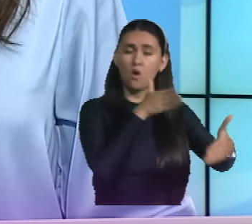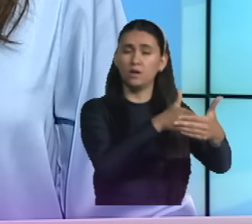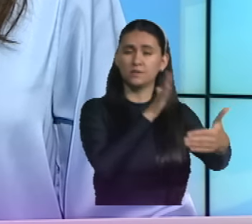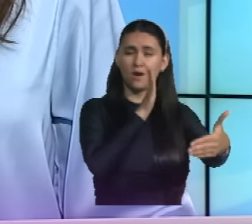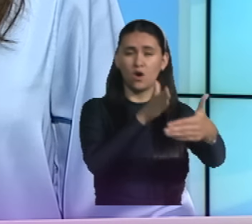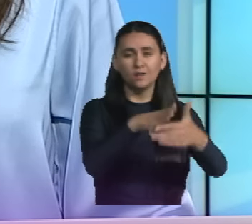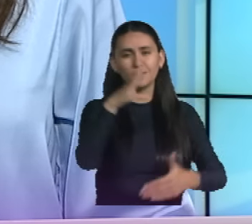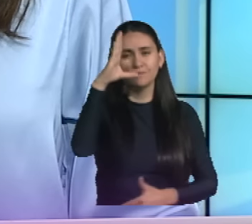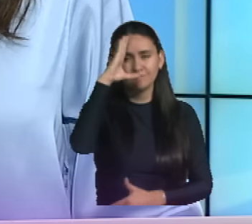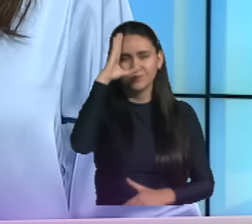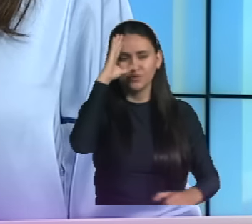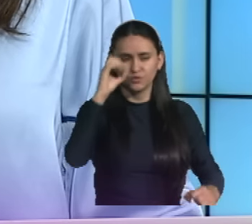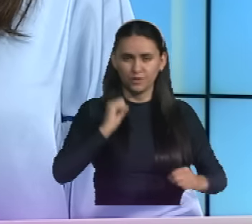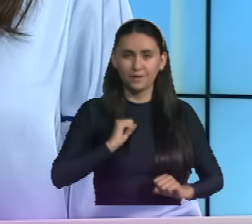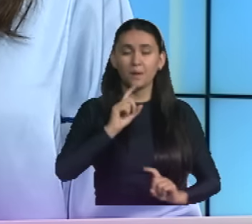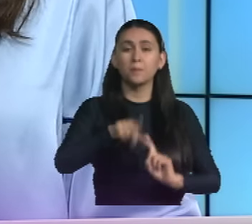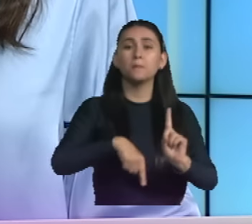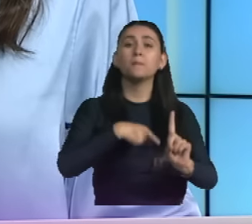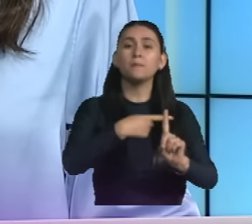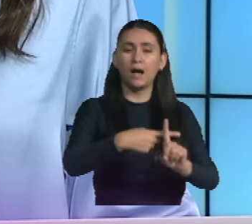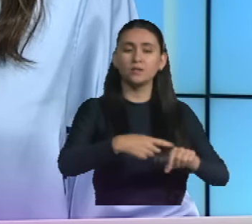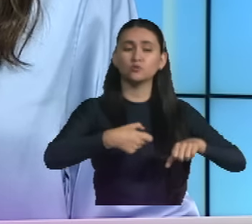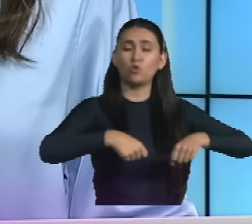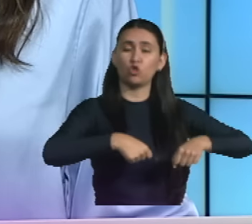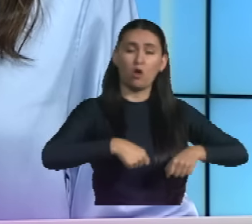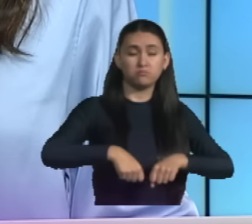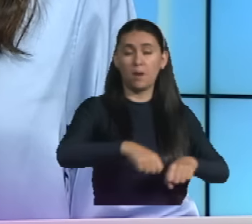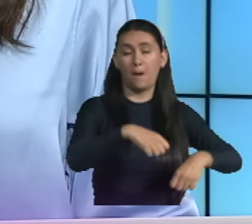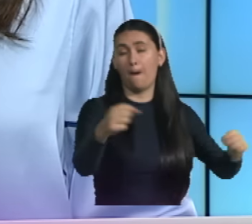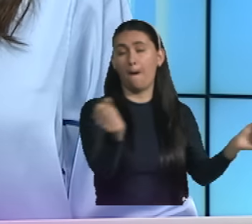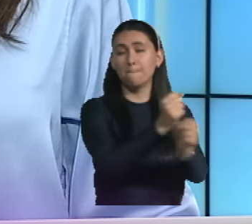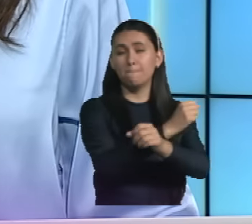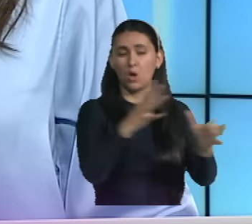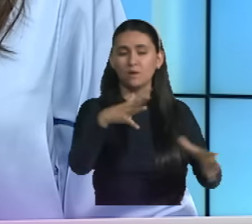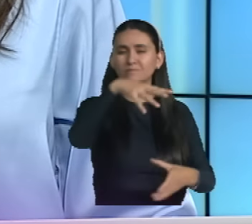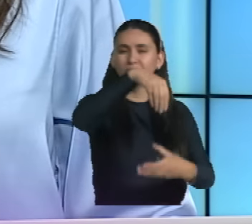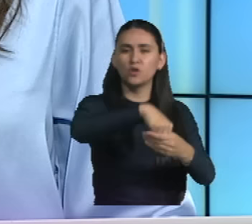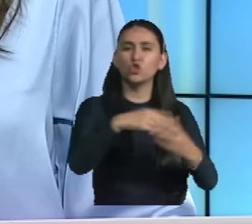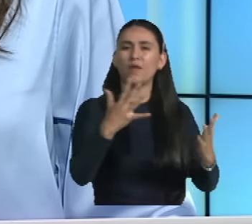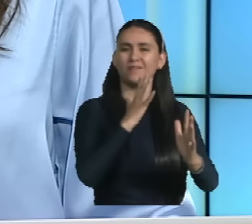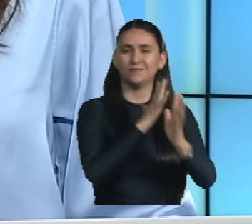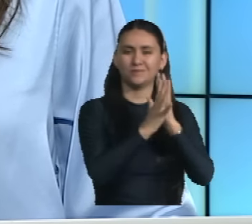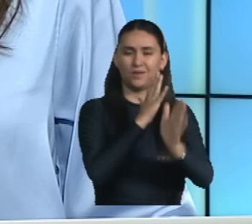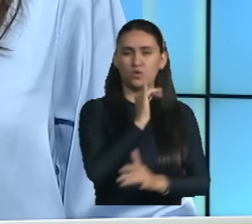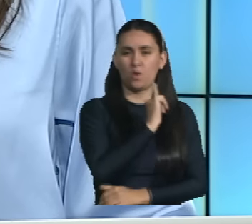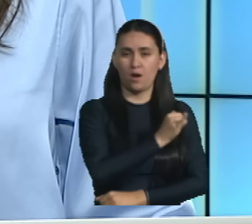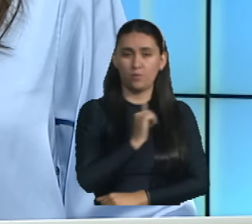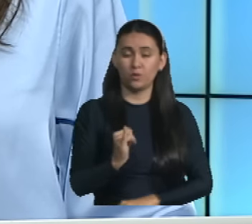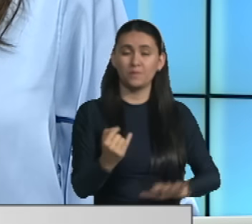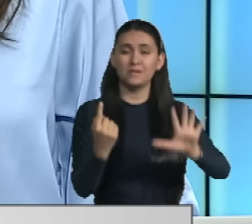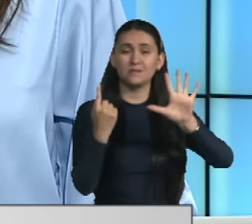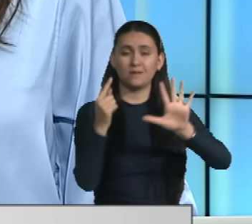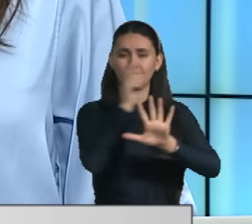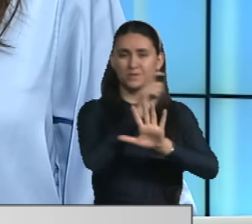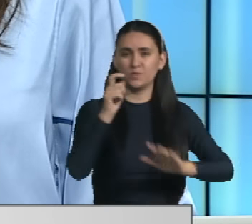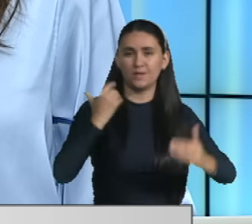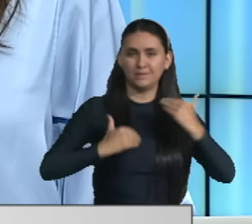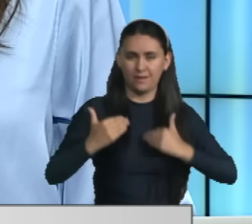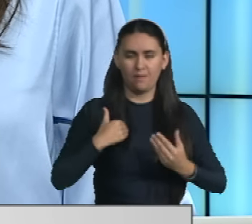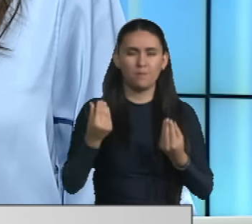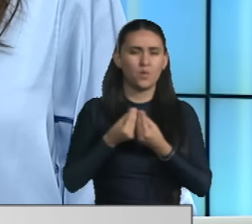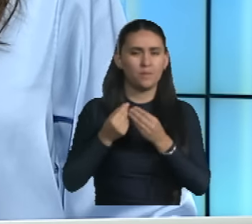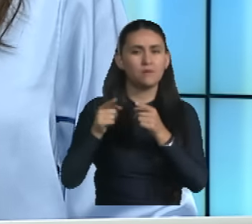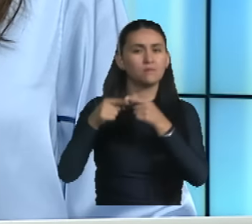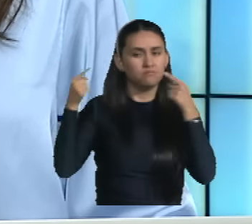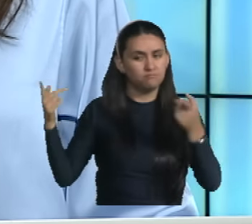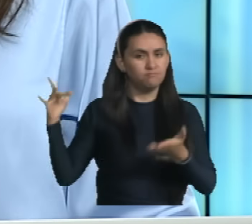fuerza pública y la detonación de una motobomba en pleno centro del municipio deja como resultado 6 personas heridas. Valentina Villegas se